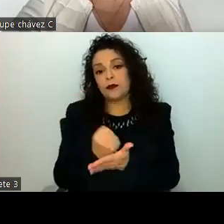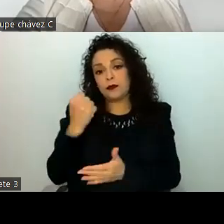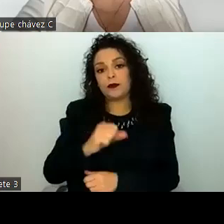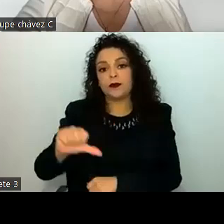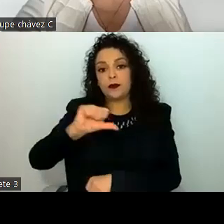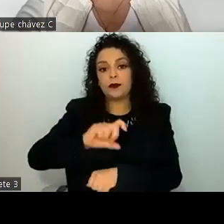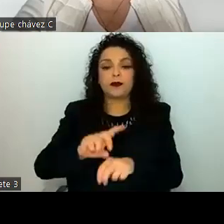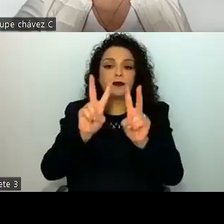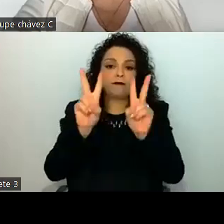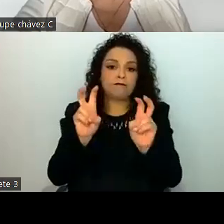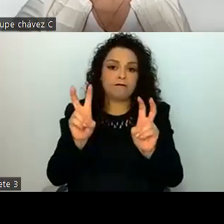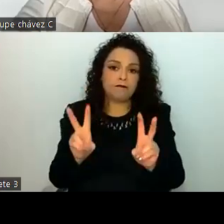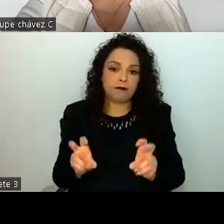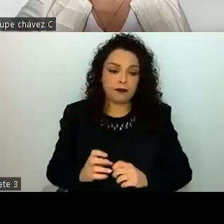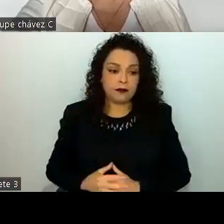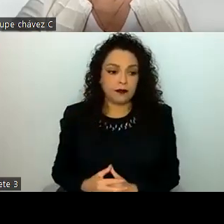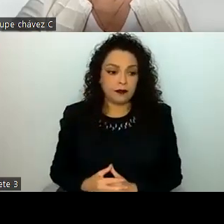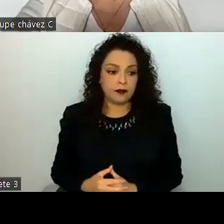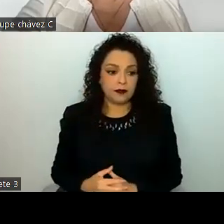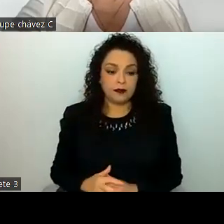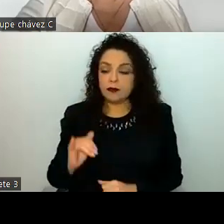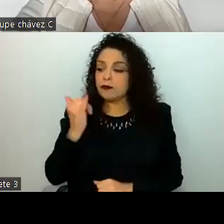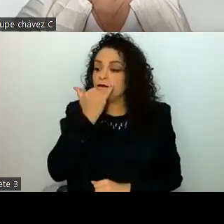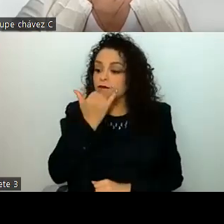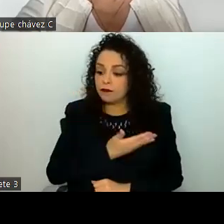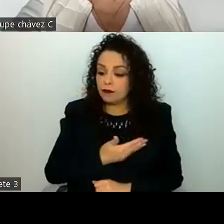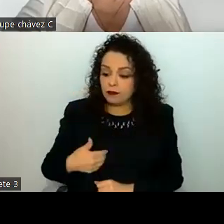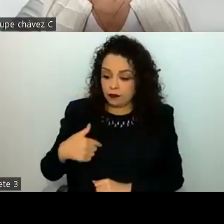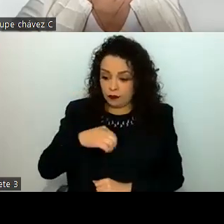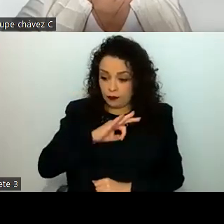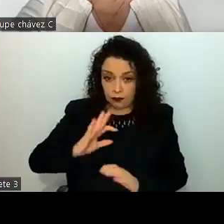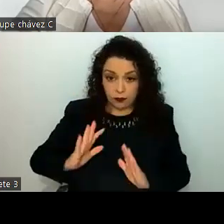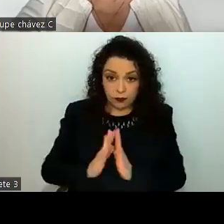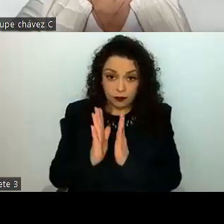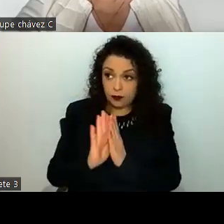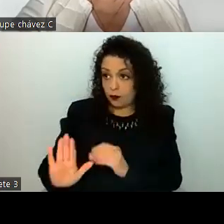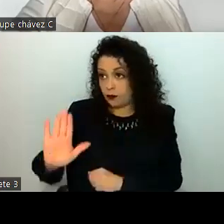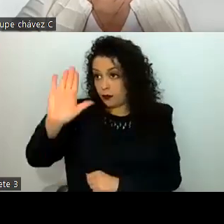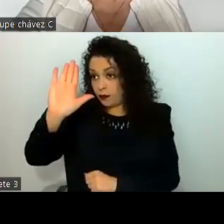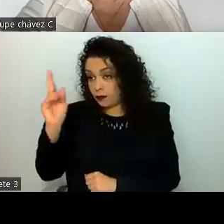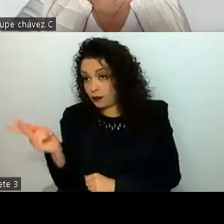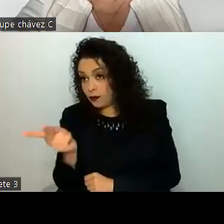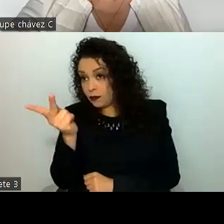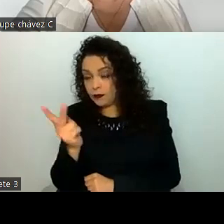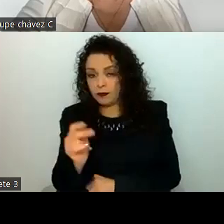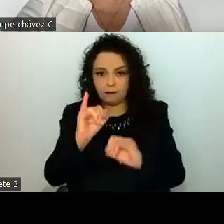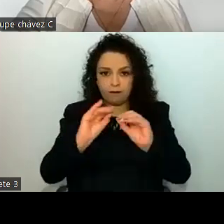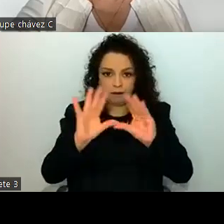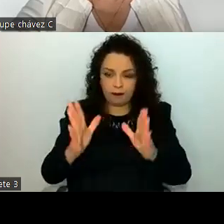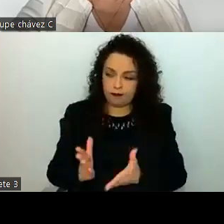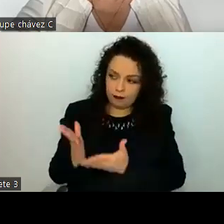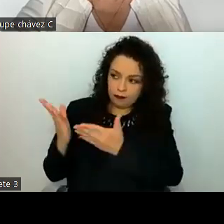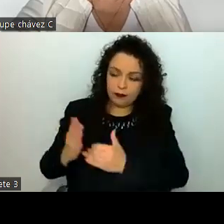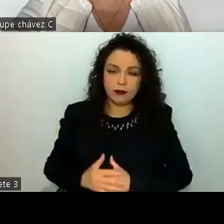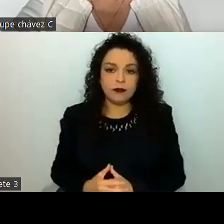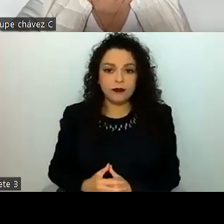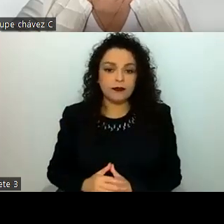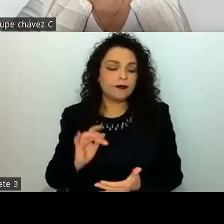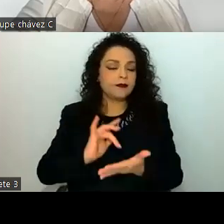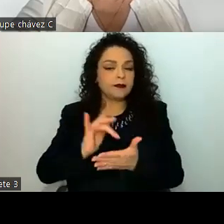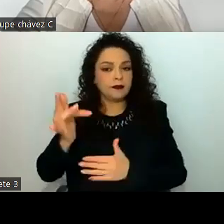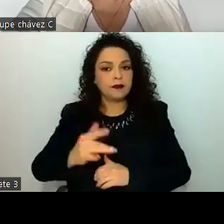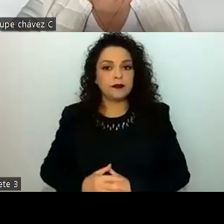Diputado presidente, ¿puede hacer uso de la voz en esta parte? Claro, diputada secretaria. Gracias,